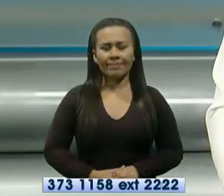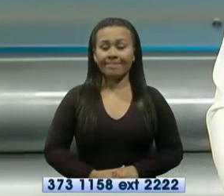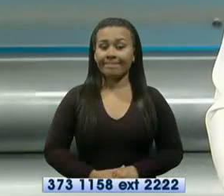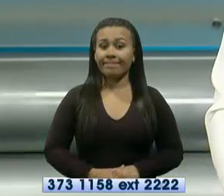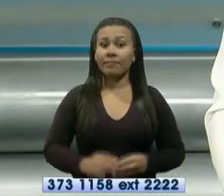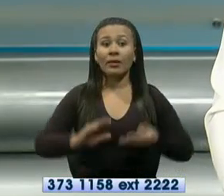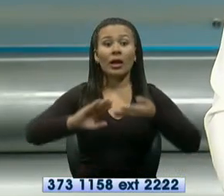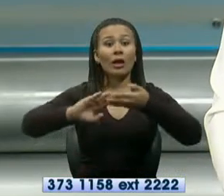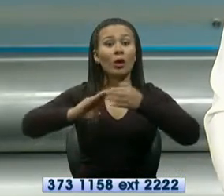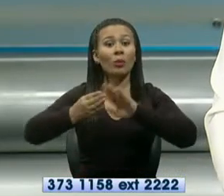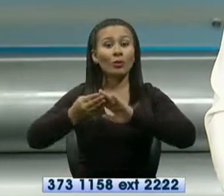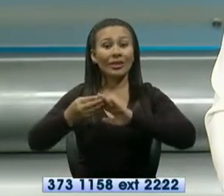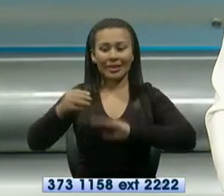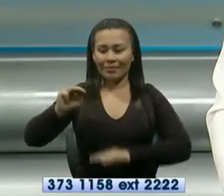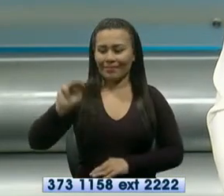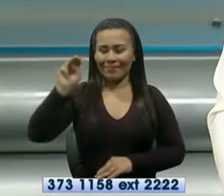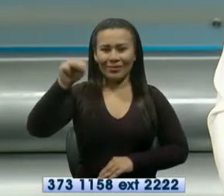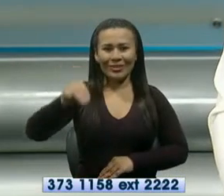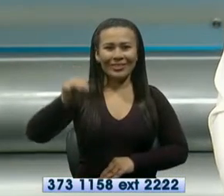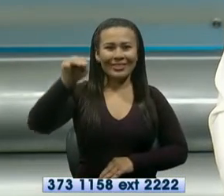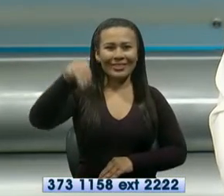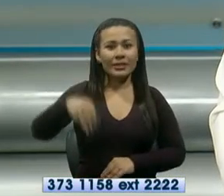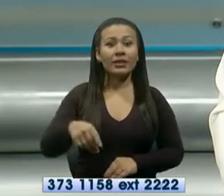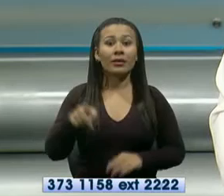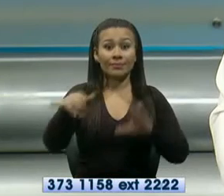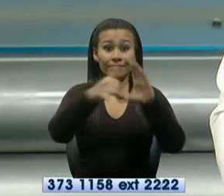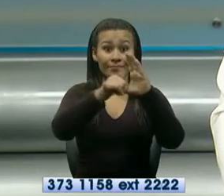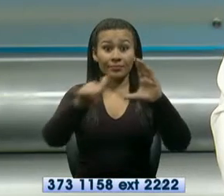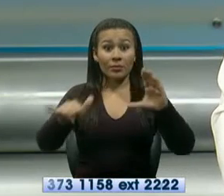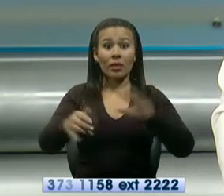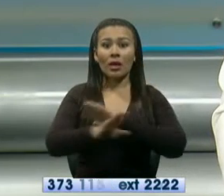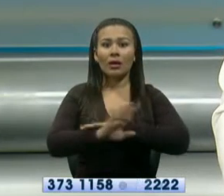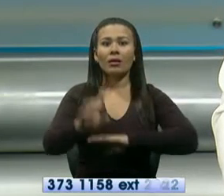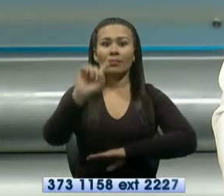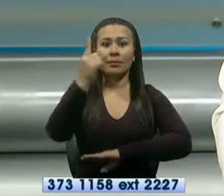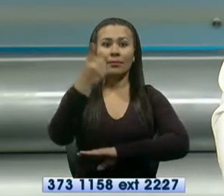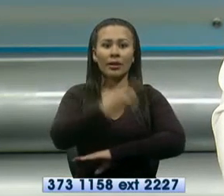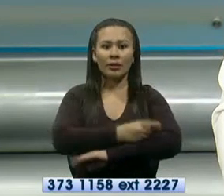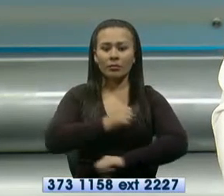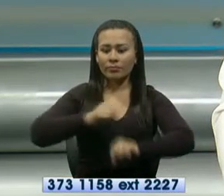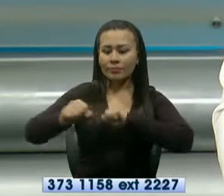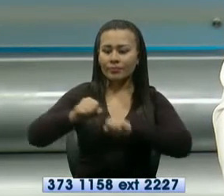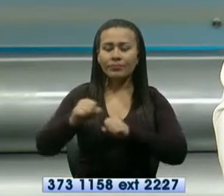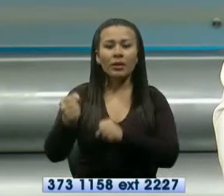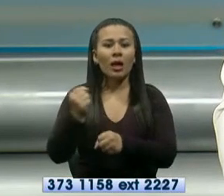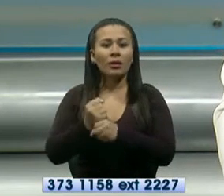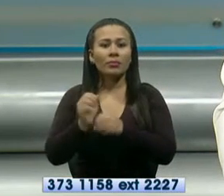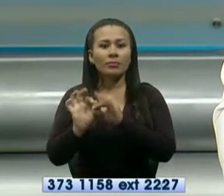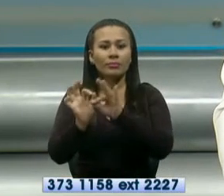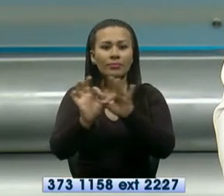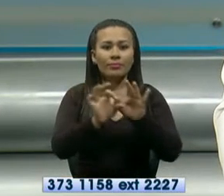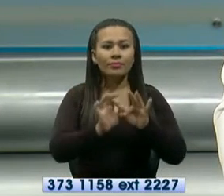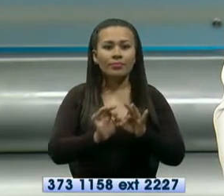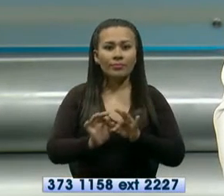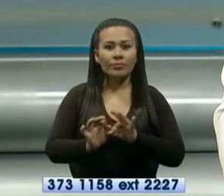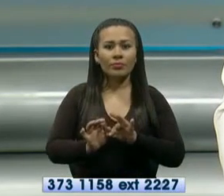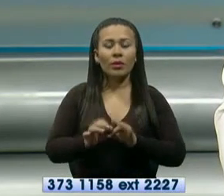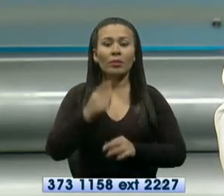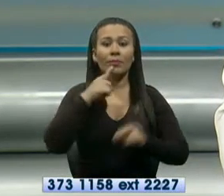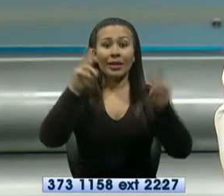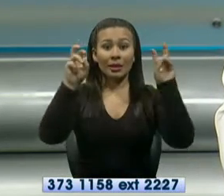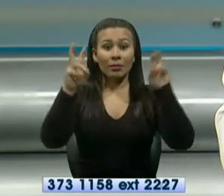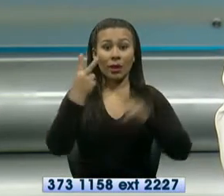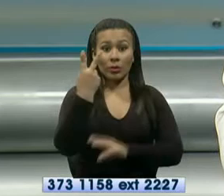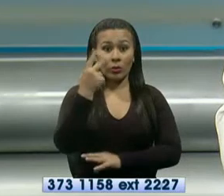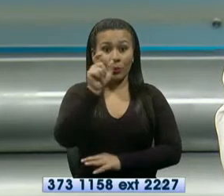En la comuna Montañita, provincia de Santa Elena, se llevó a cabo el primer día de diligencias en la reconstrucción de los hechos por el caso